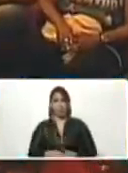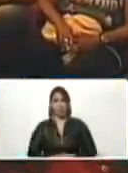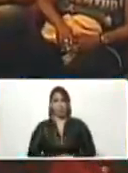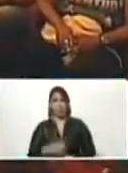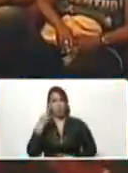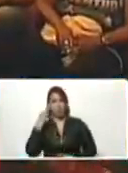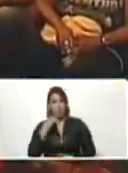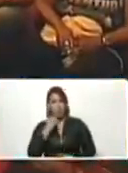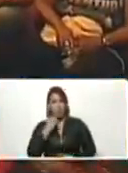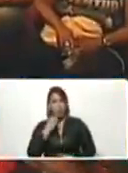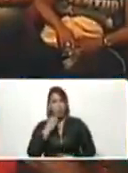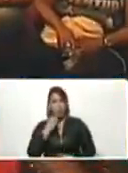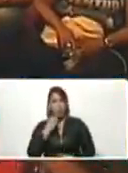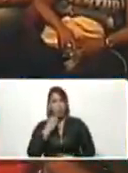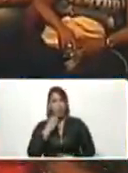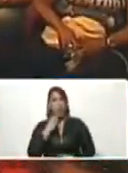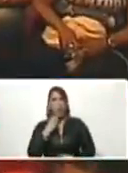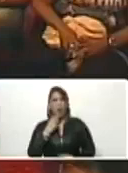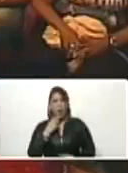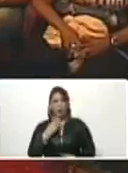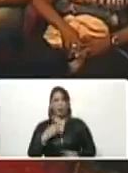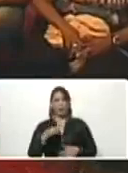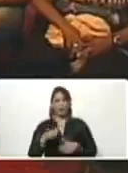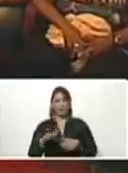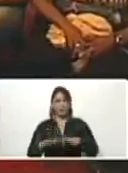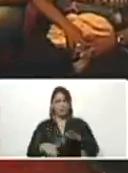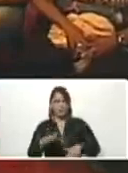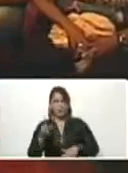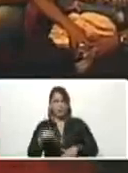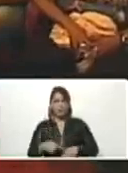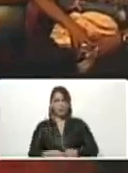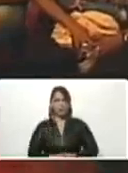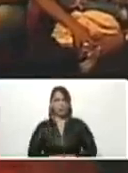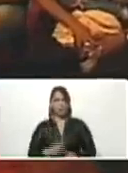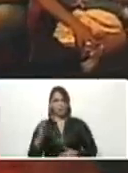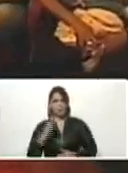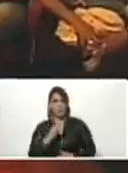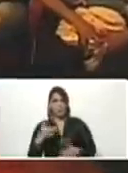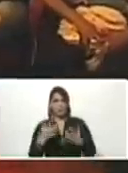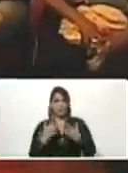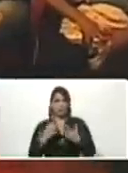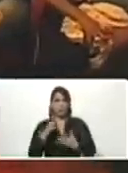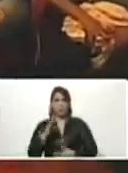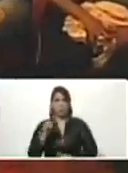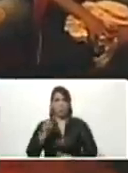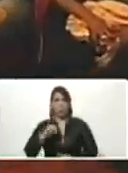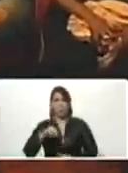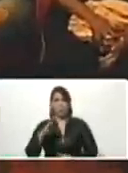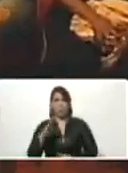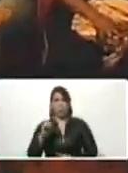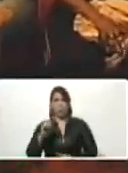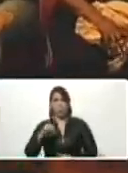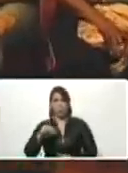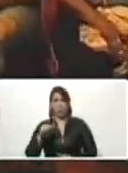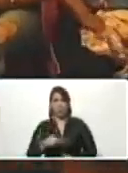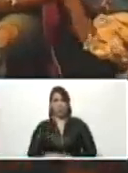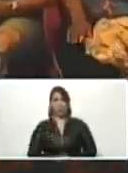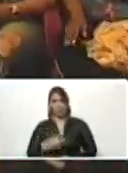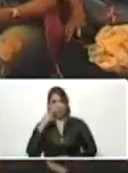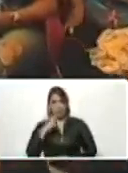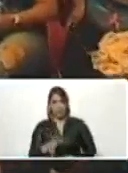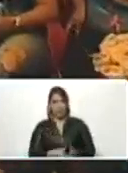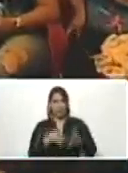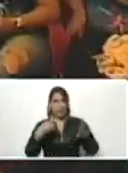Bolívar tomó rumbo al sur y vino Bomboná. Para que veamos la grandeza de